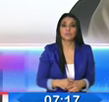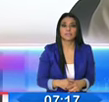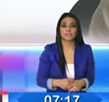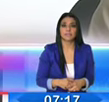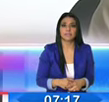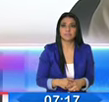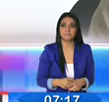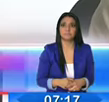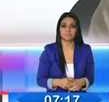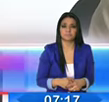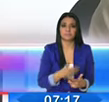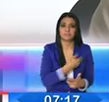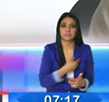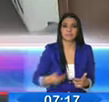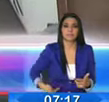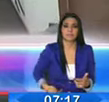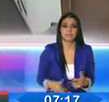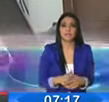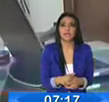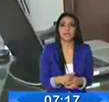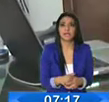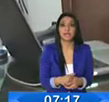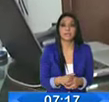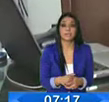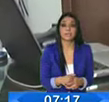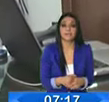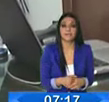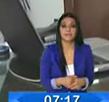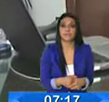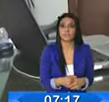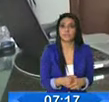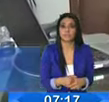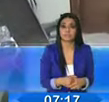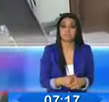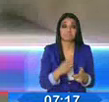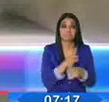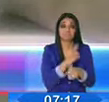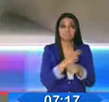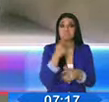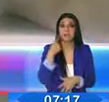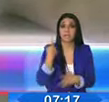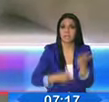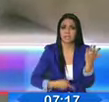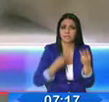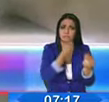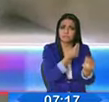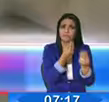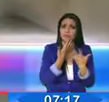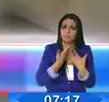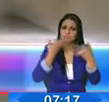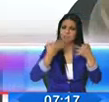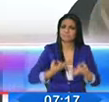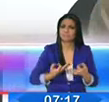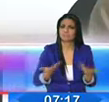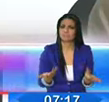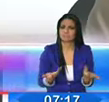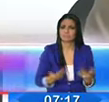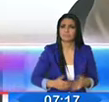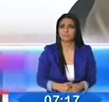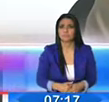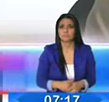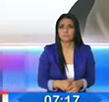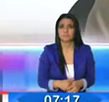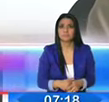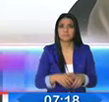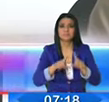así el presidente moreno hernández se preocupa más el uso que se le pudo haber dado a la información obtenida 2000 hay